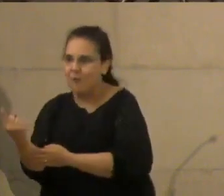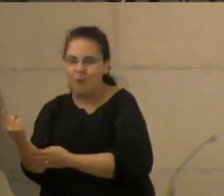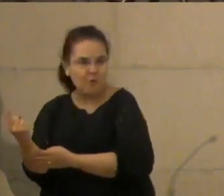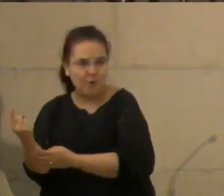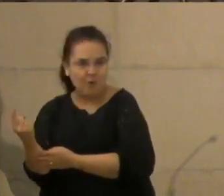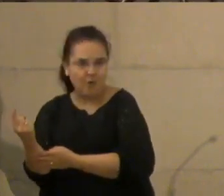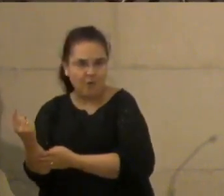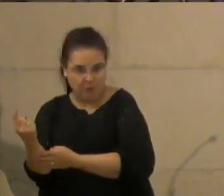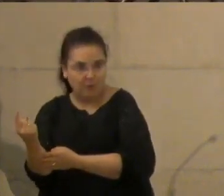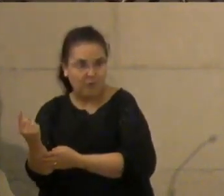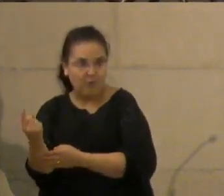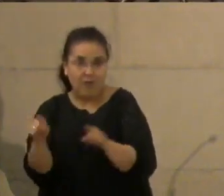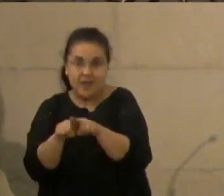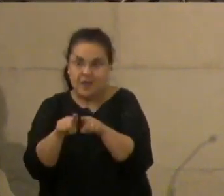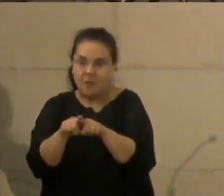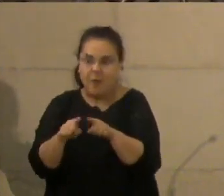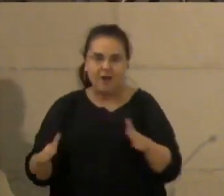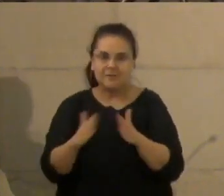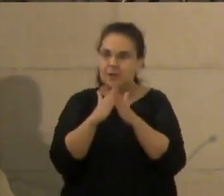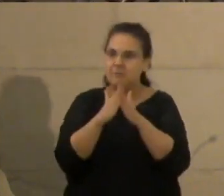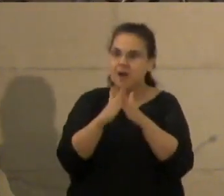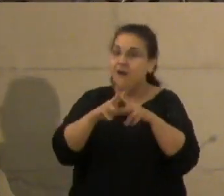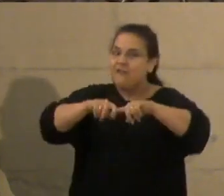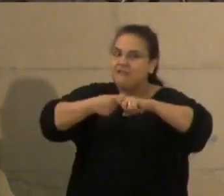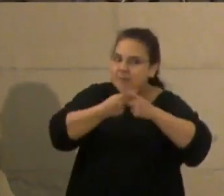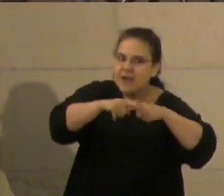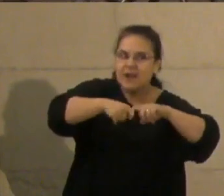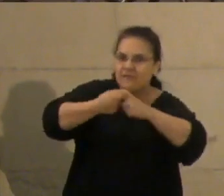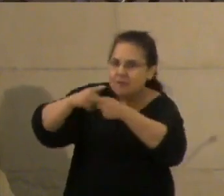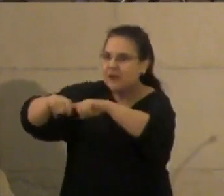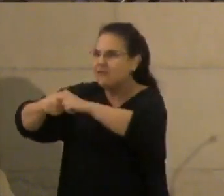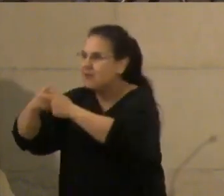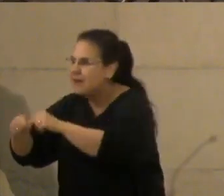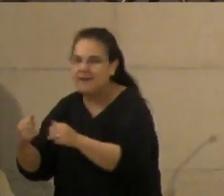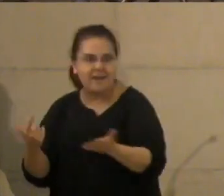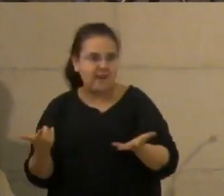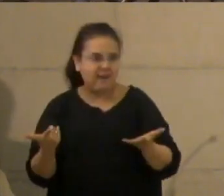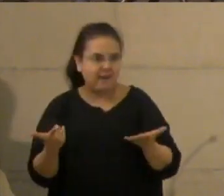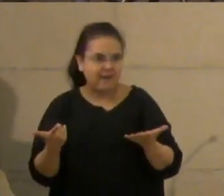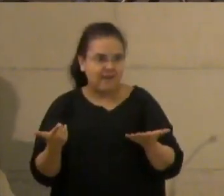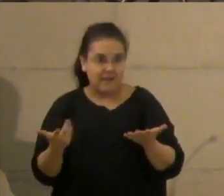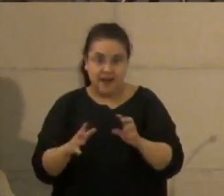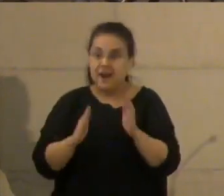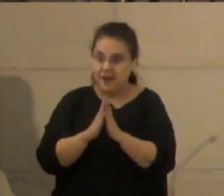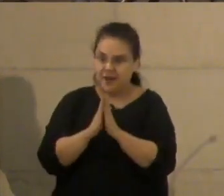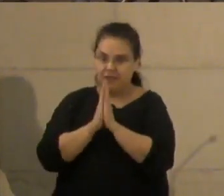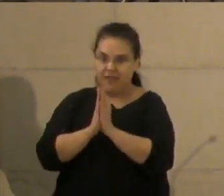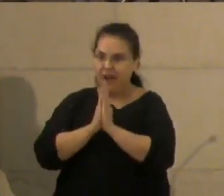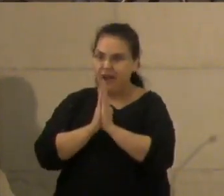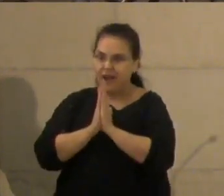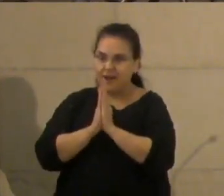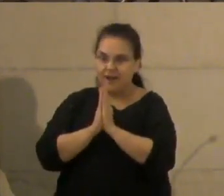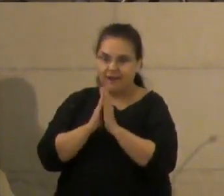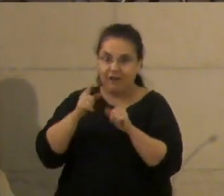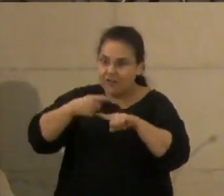hemos aprendido en cada familia a hacer un santuario. Es verdad, hemos aprendido a rezar de otra manera. Es